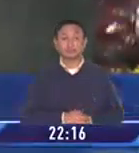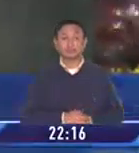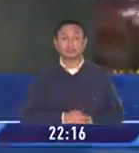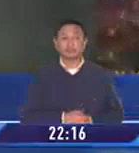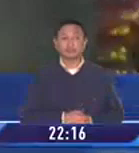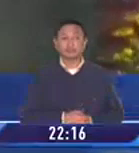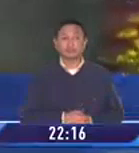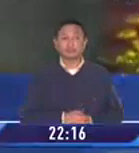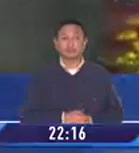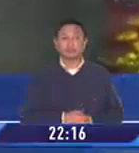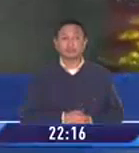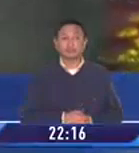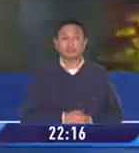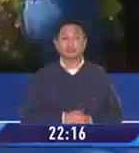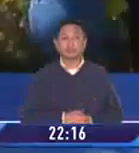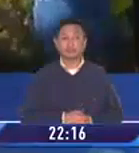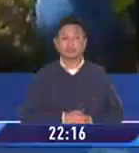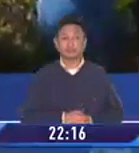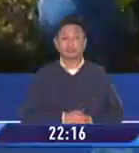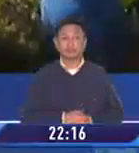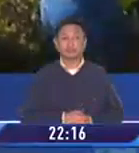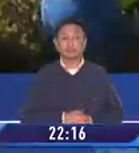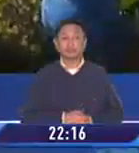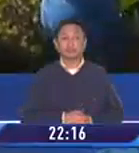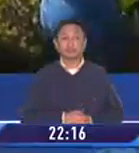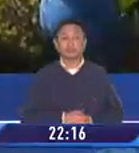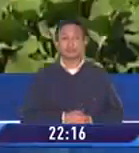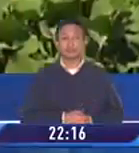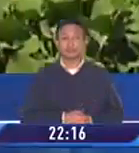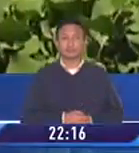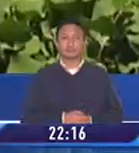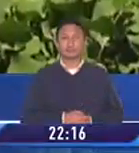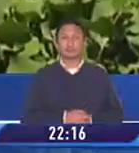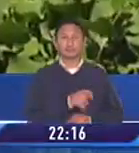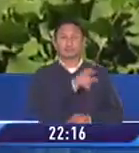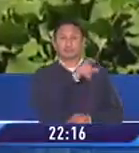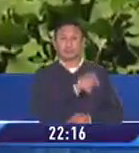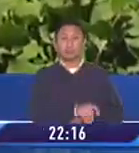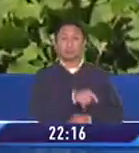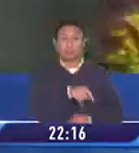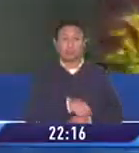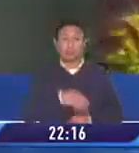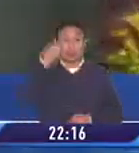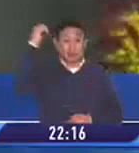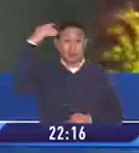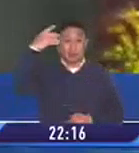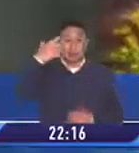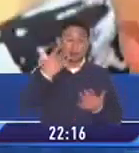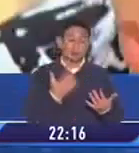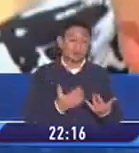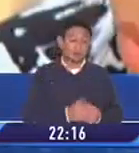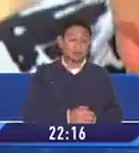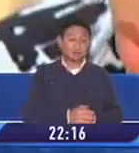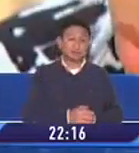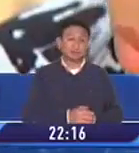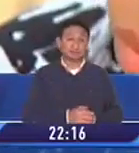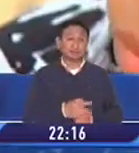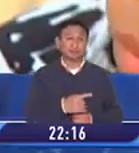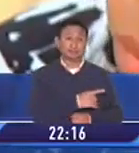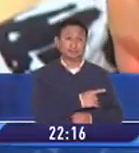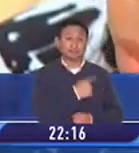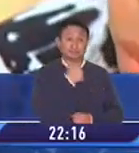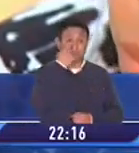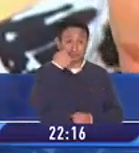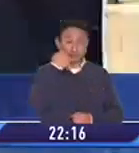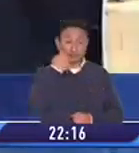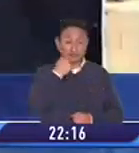Jueves 28 de septiembre, familiares de varios fallecidos deben esperar bajo el sol canicular. La tristeza reflejada